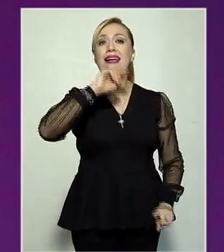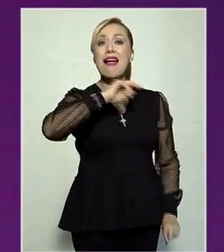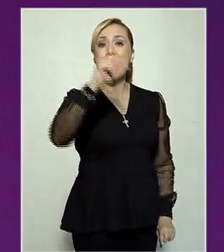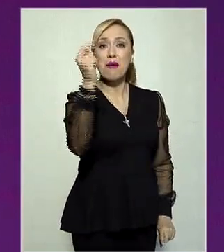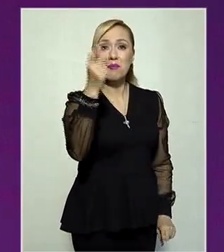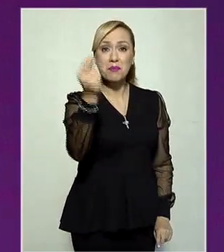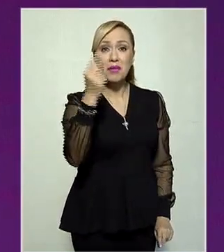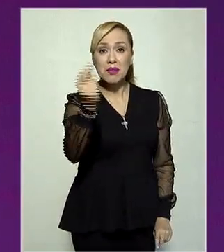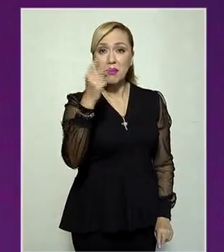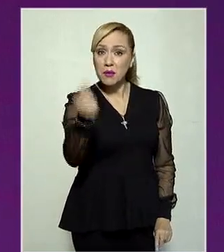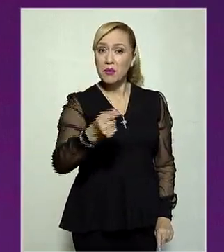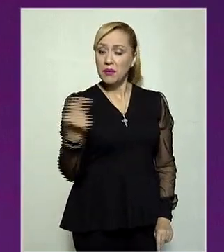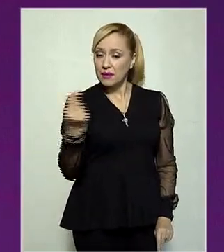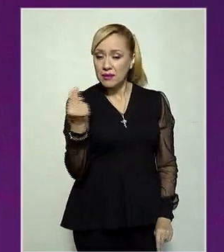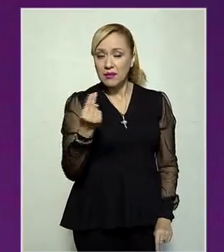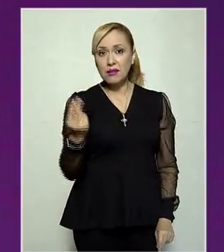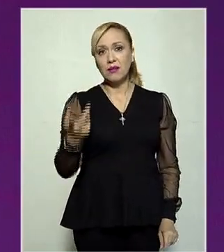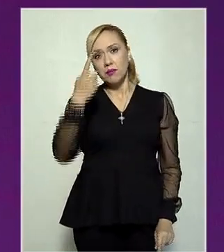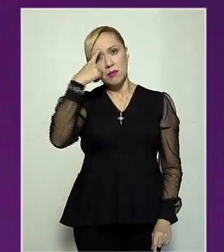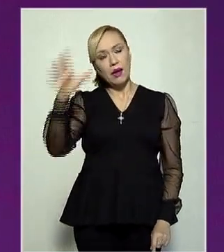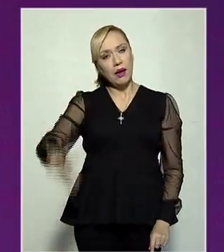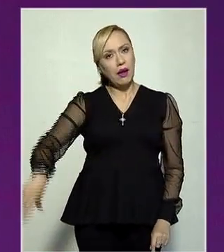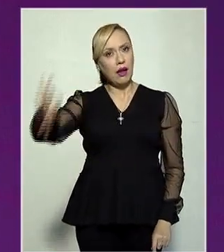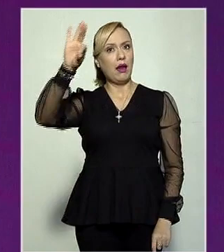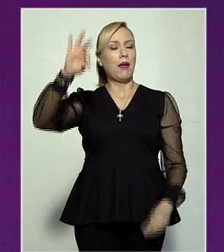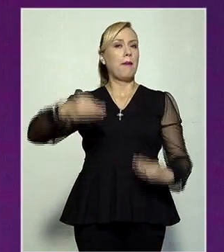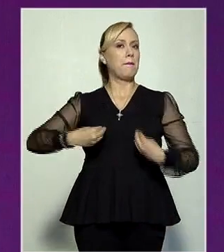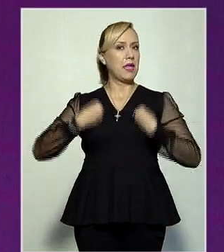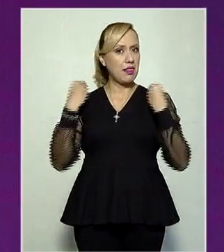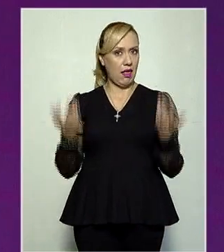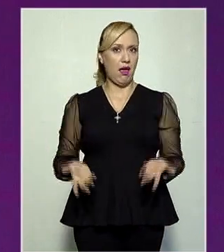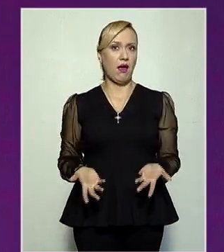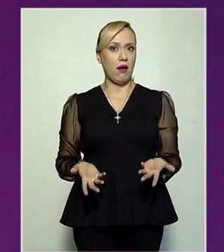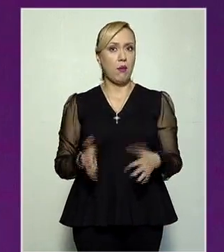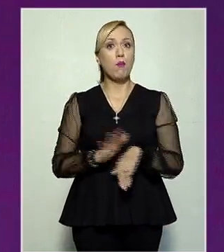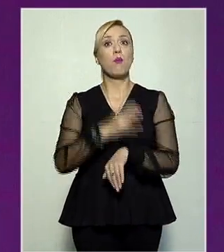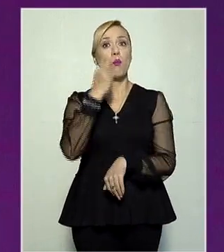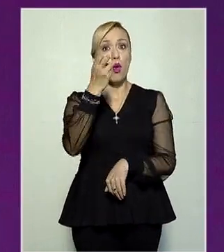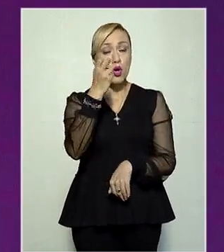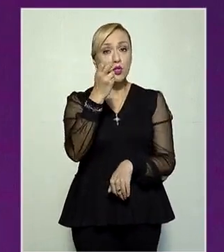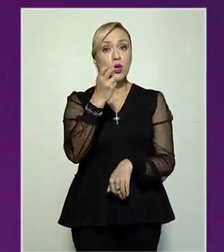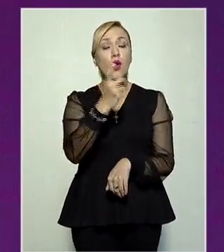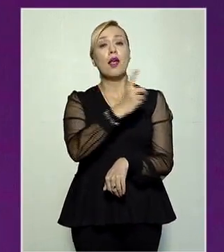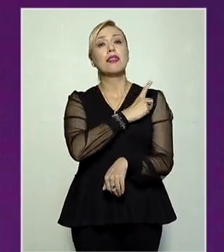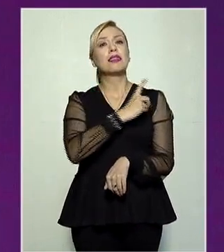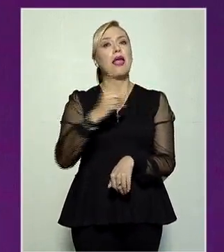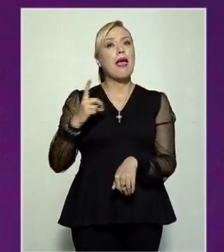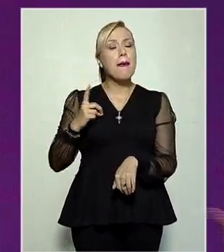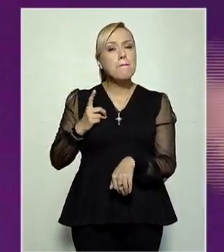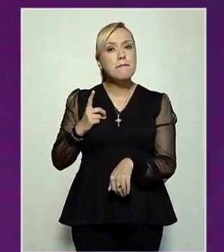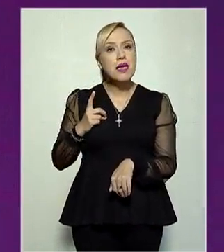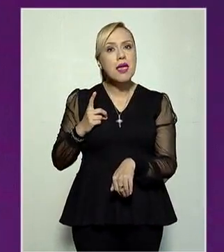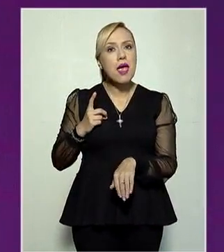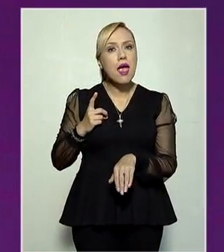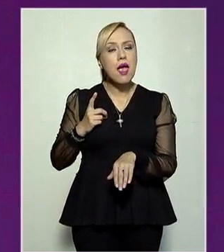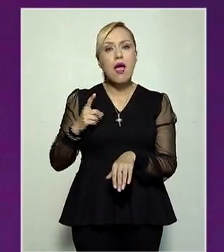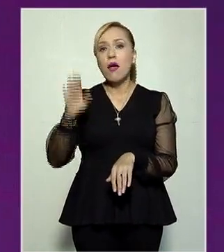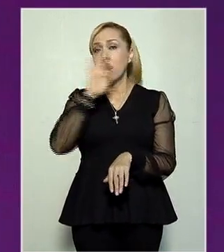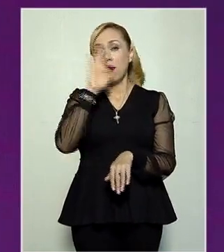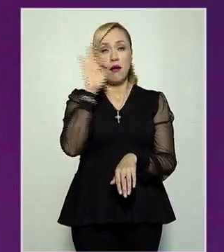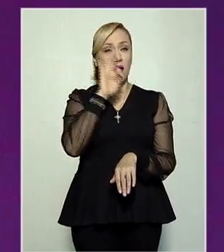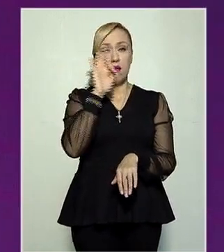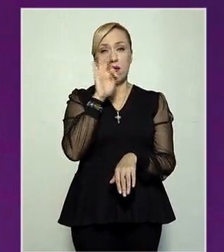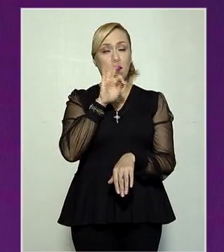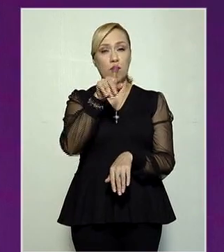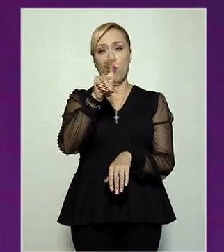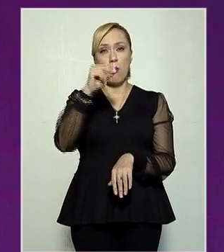eficacia que requieres para encontrar a una persona con vida, ¿no? Por eso la presunción de vida es tan importante, porque si tú no tienes en